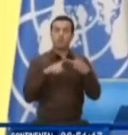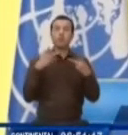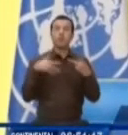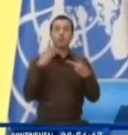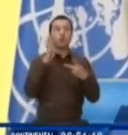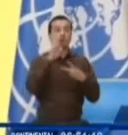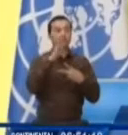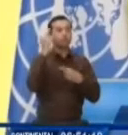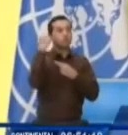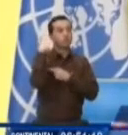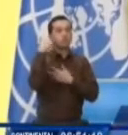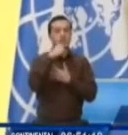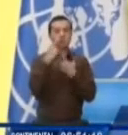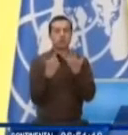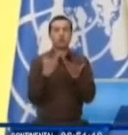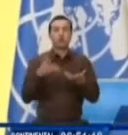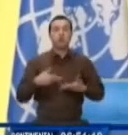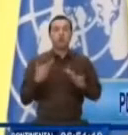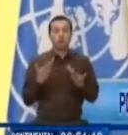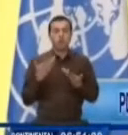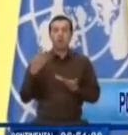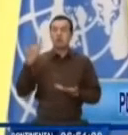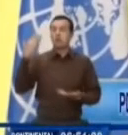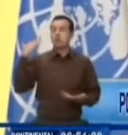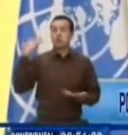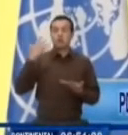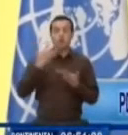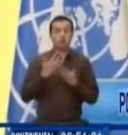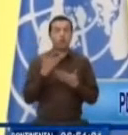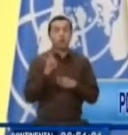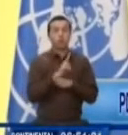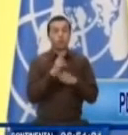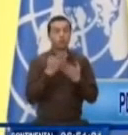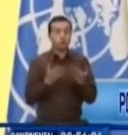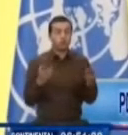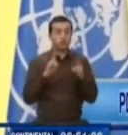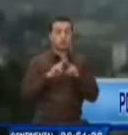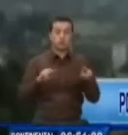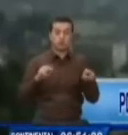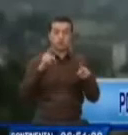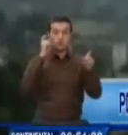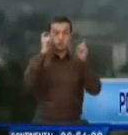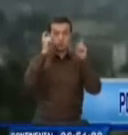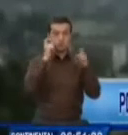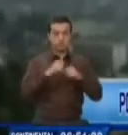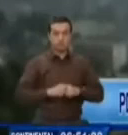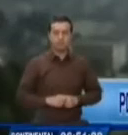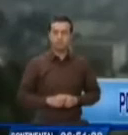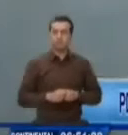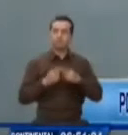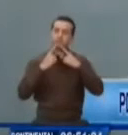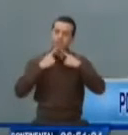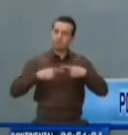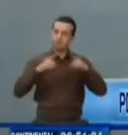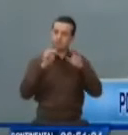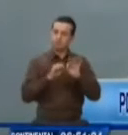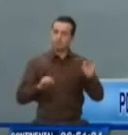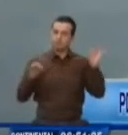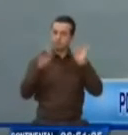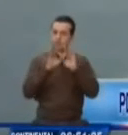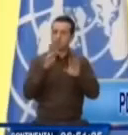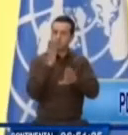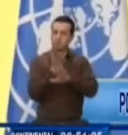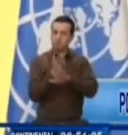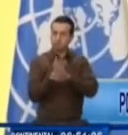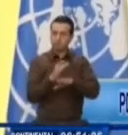obligaciones en cuanto a deuda ecológica y consumo de bienes ambientales. Y recalcó la importancia de esa